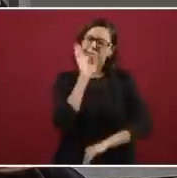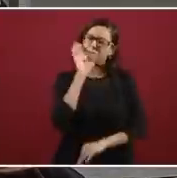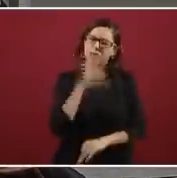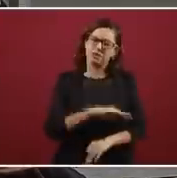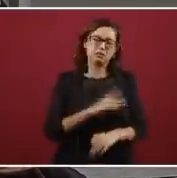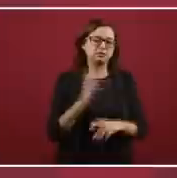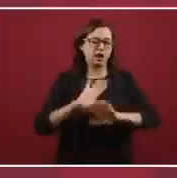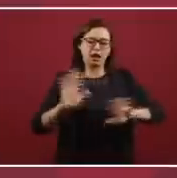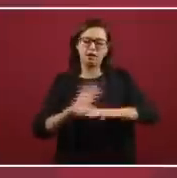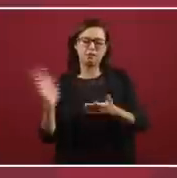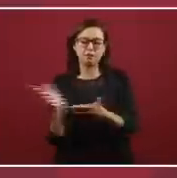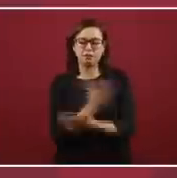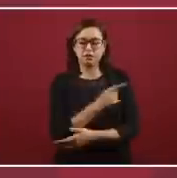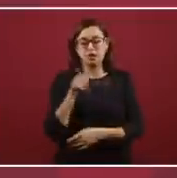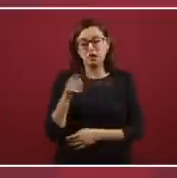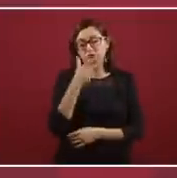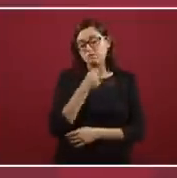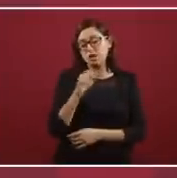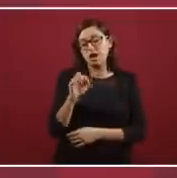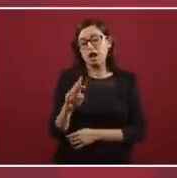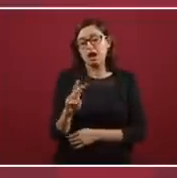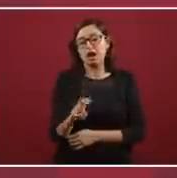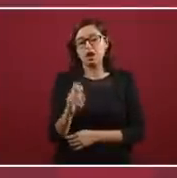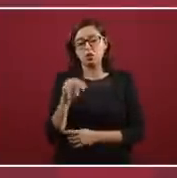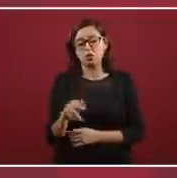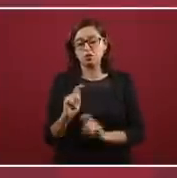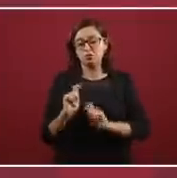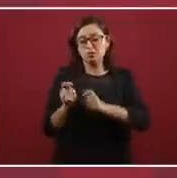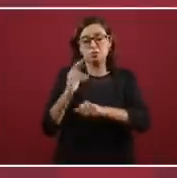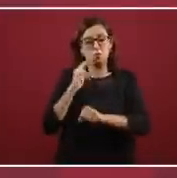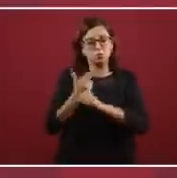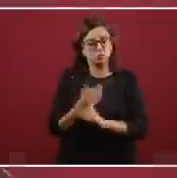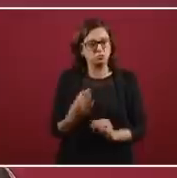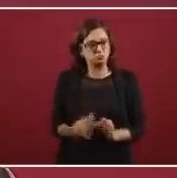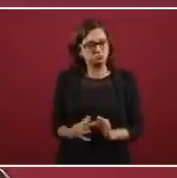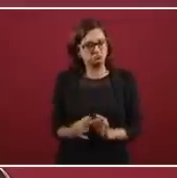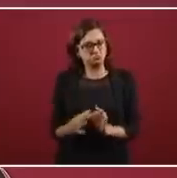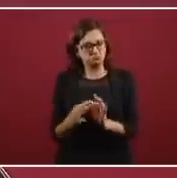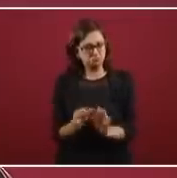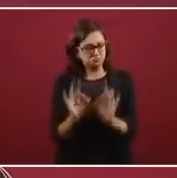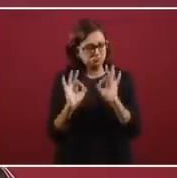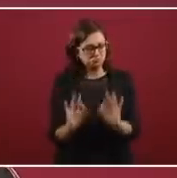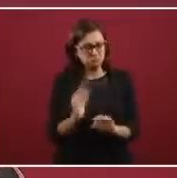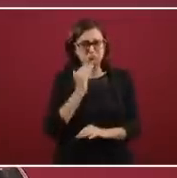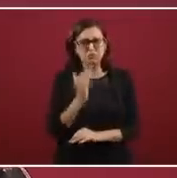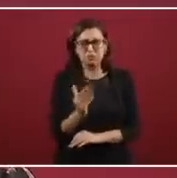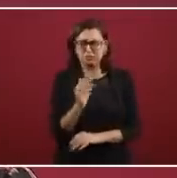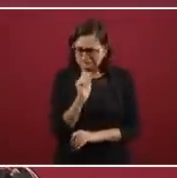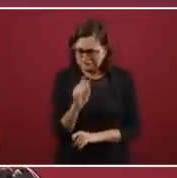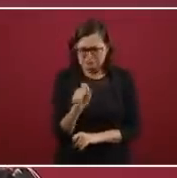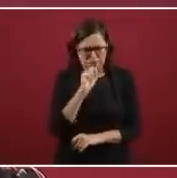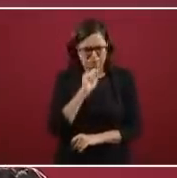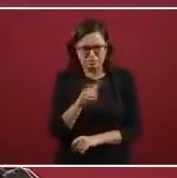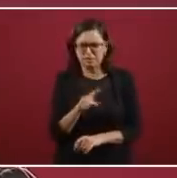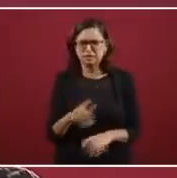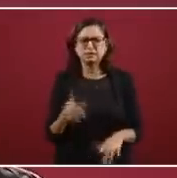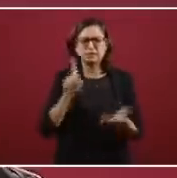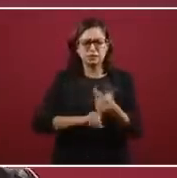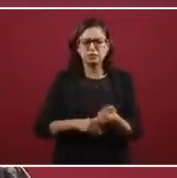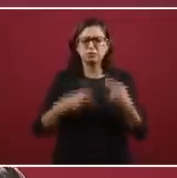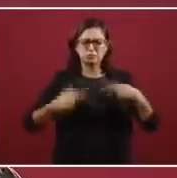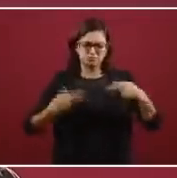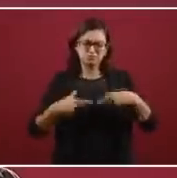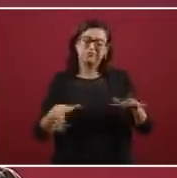dirigido Erwin Neumayer el Sepropie ahora de manera muy eficiente y, claro, ha habido incluso cambios de